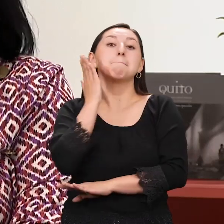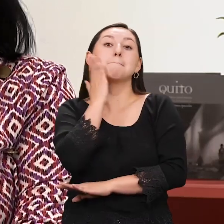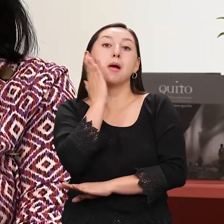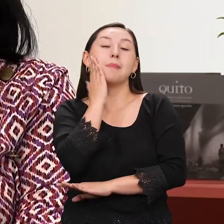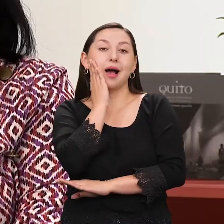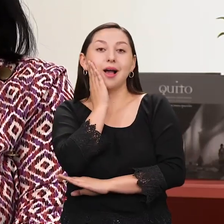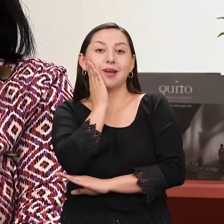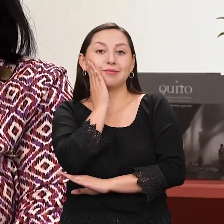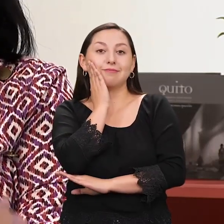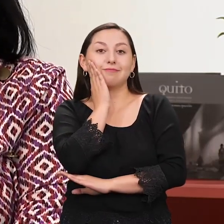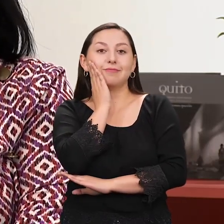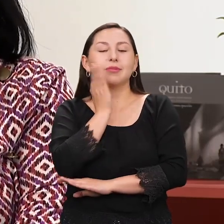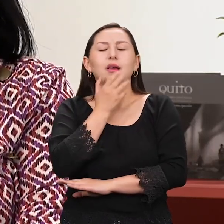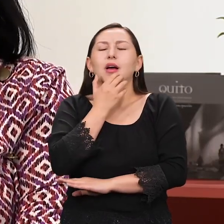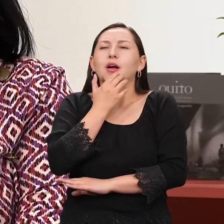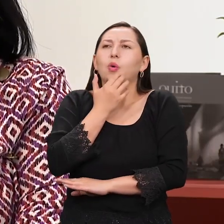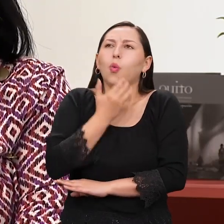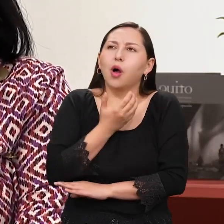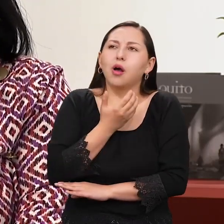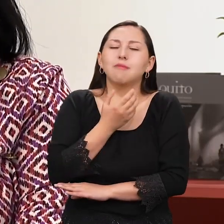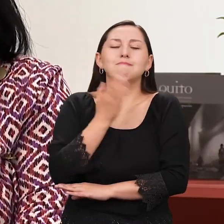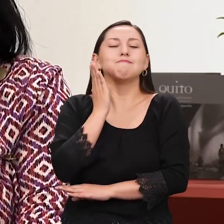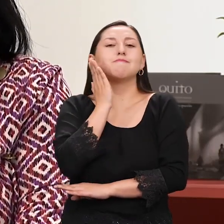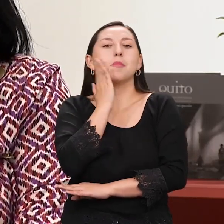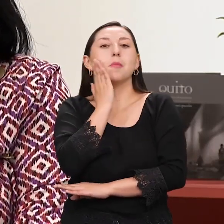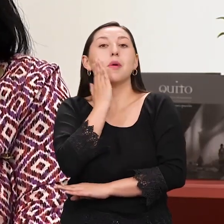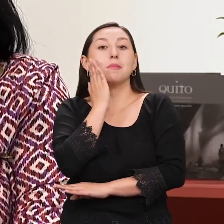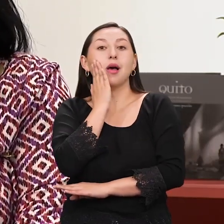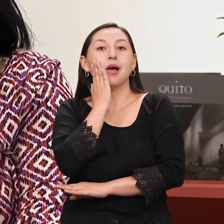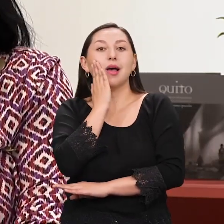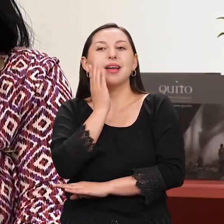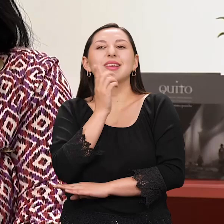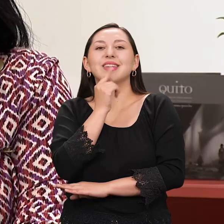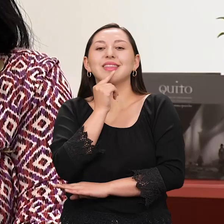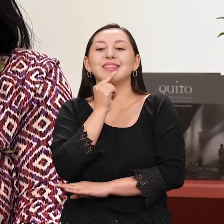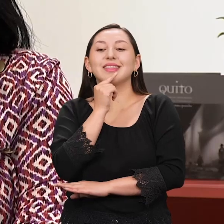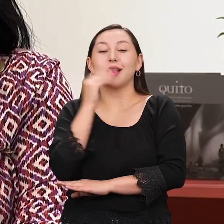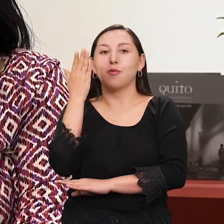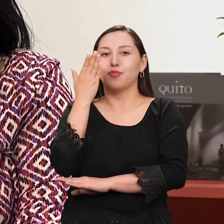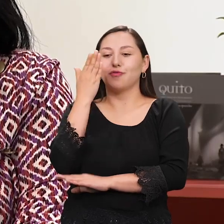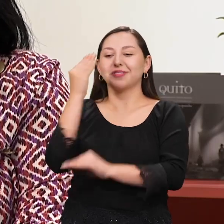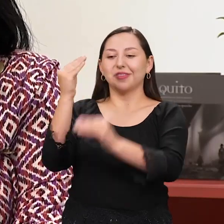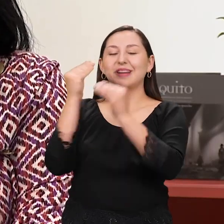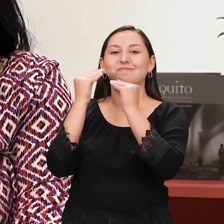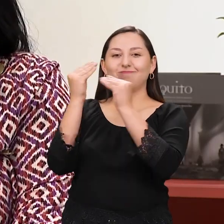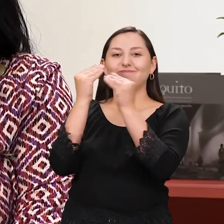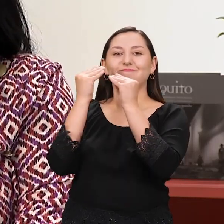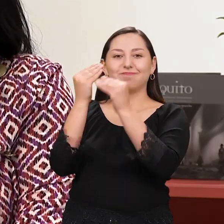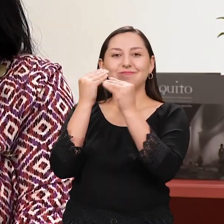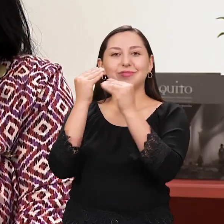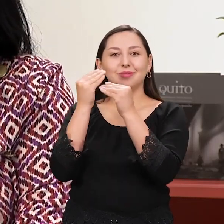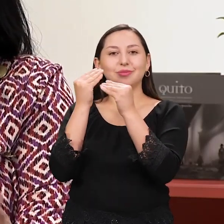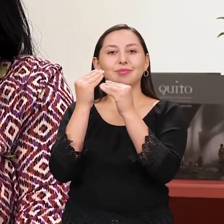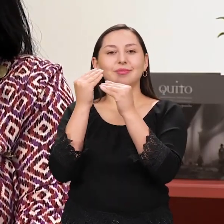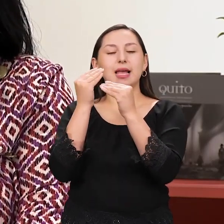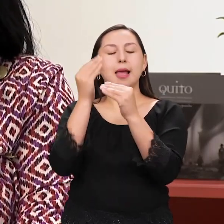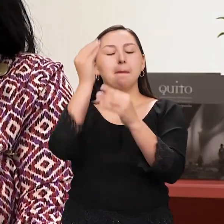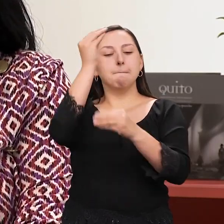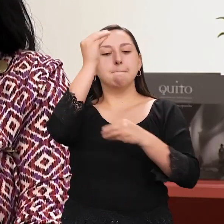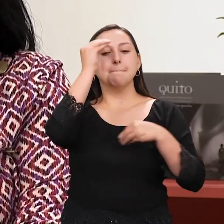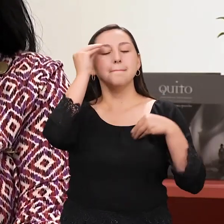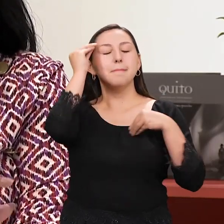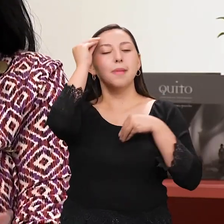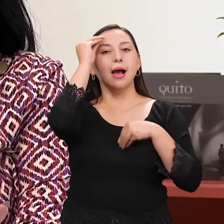madre, no porque haya sido mi profesora en la universidad, pero creo que mi madre me dio una serie de